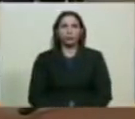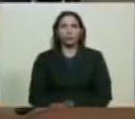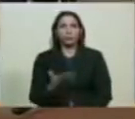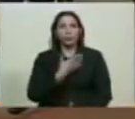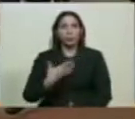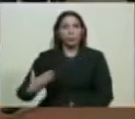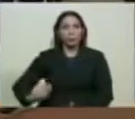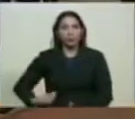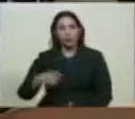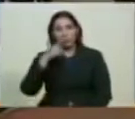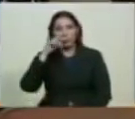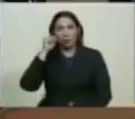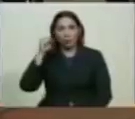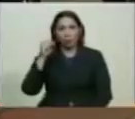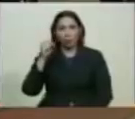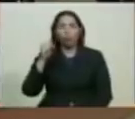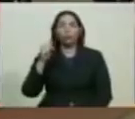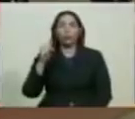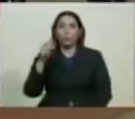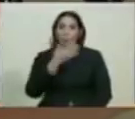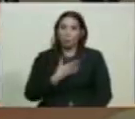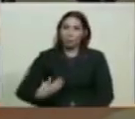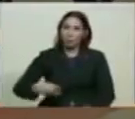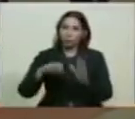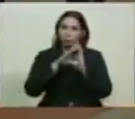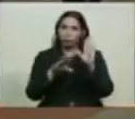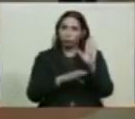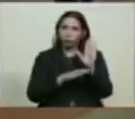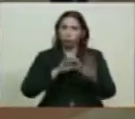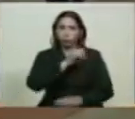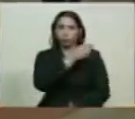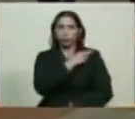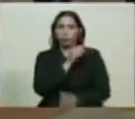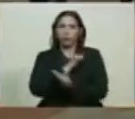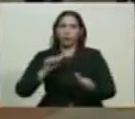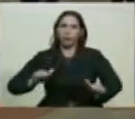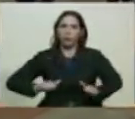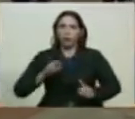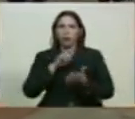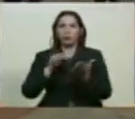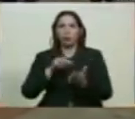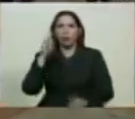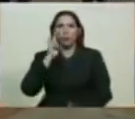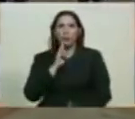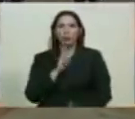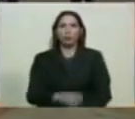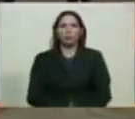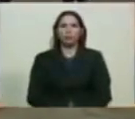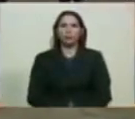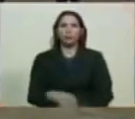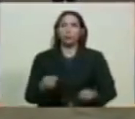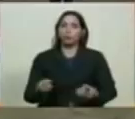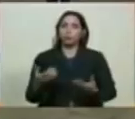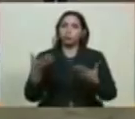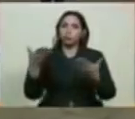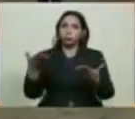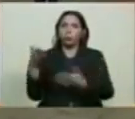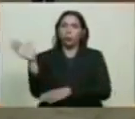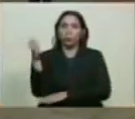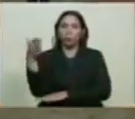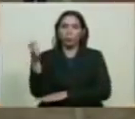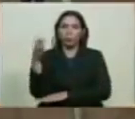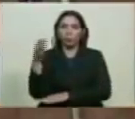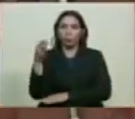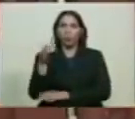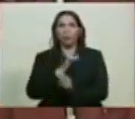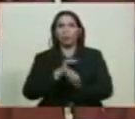presidente constitucional de la República Bolivariana de Venezuela, comandante en jefe de la Fuerza Armada Nacional Bolivariana, hace entrega del estandarte del Comando General de la